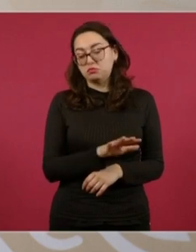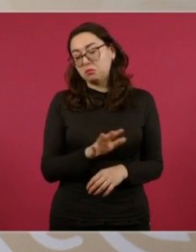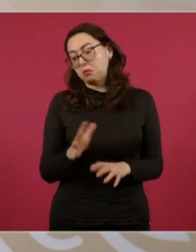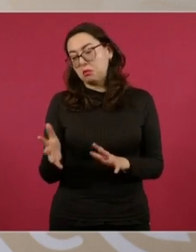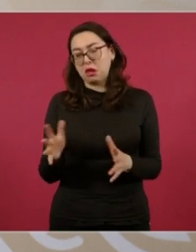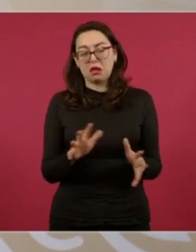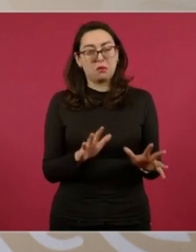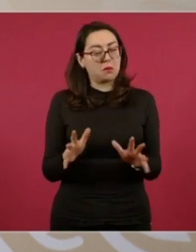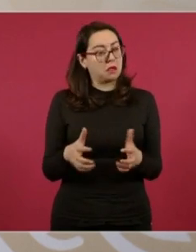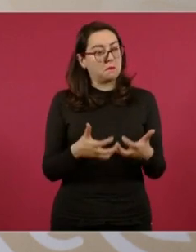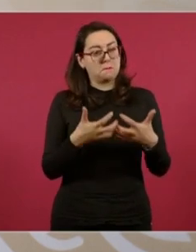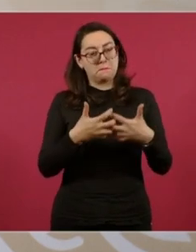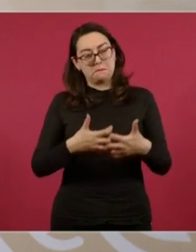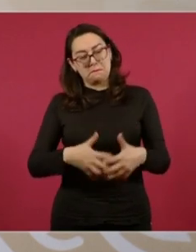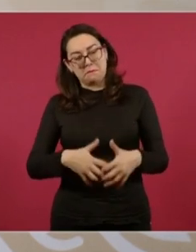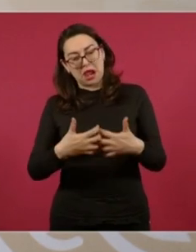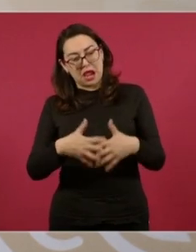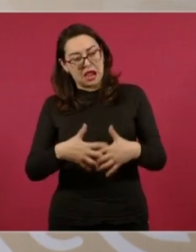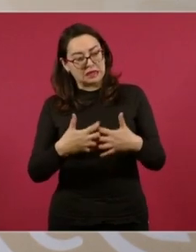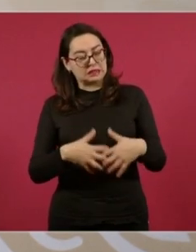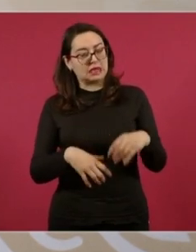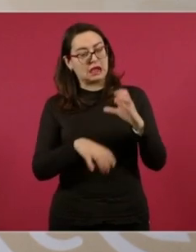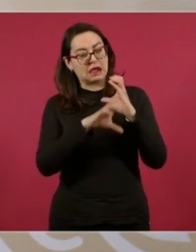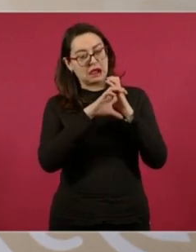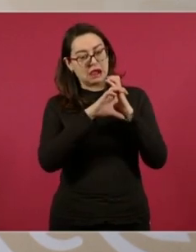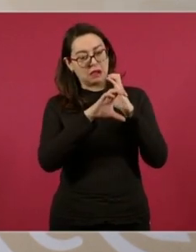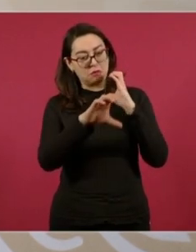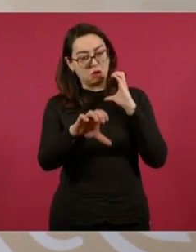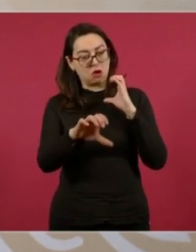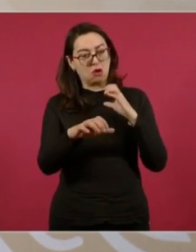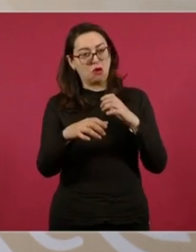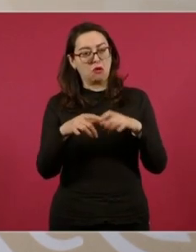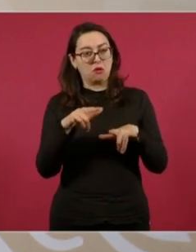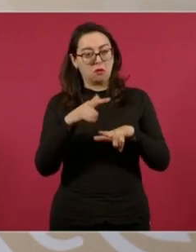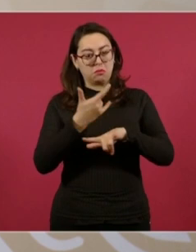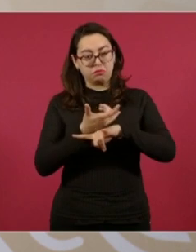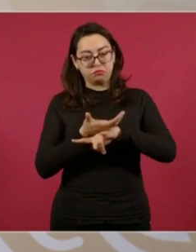entre máquinas pesadas y volteos